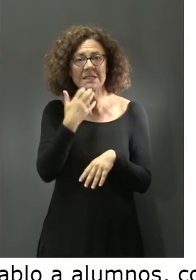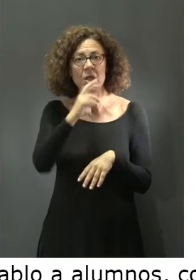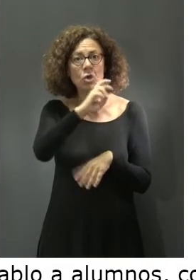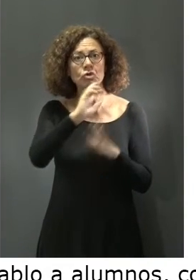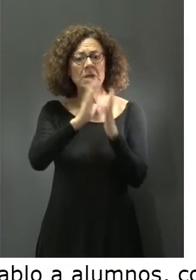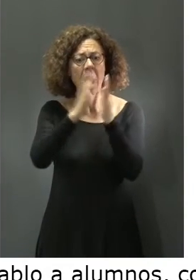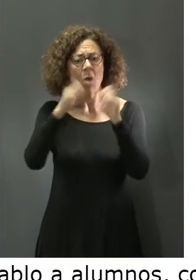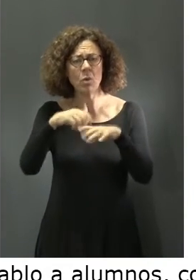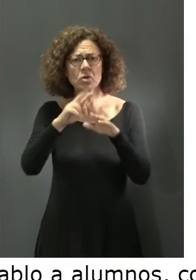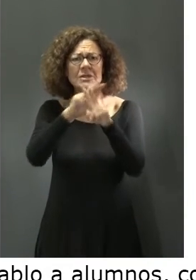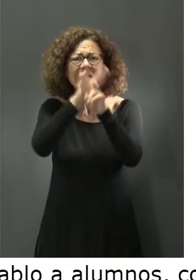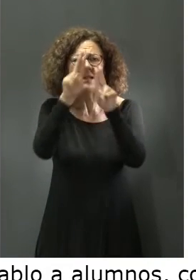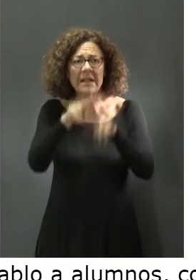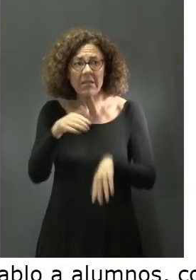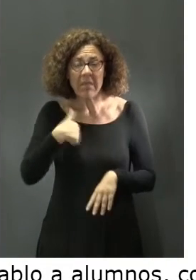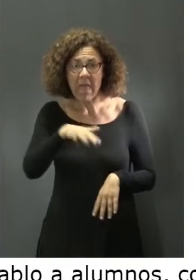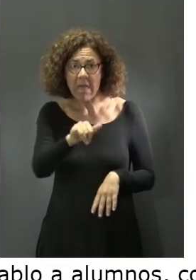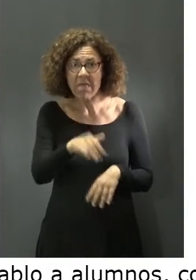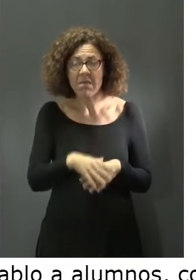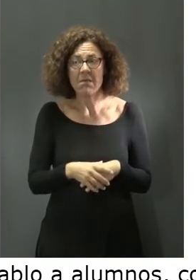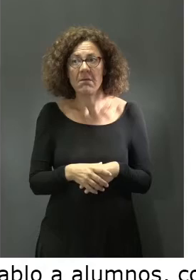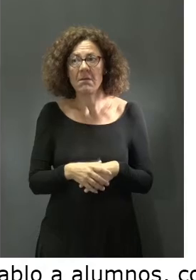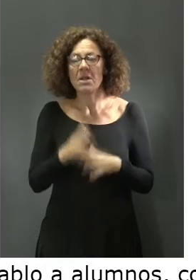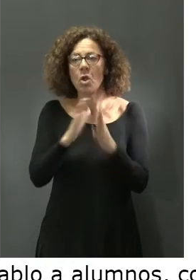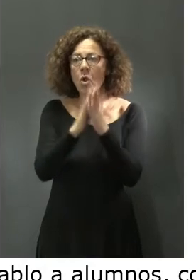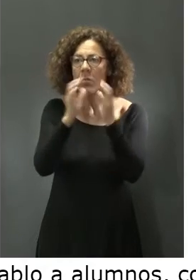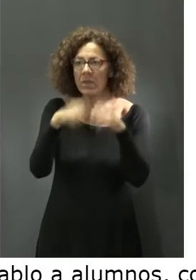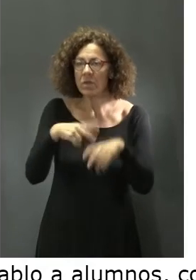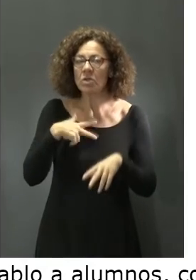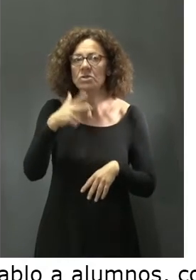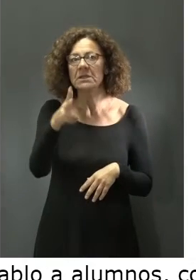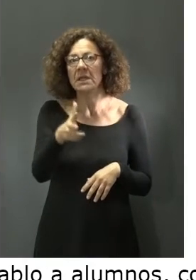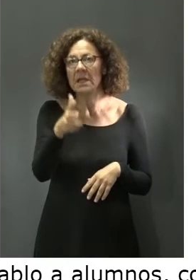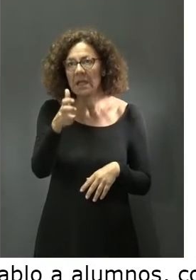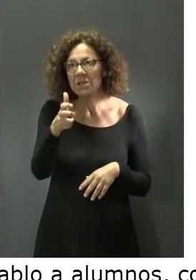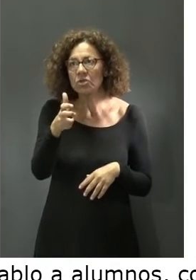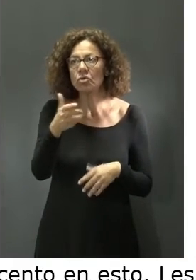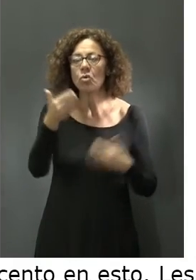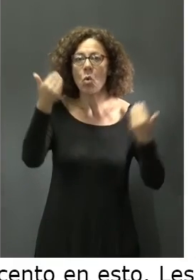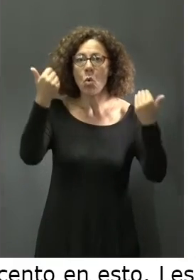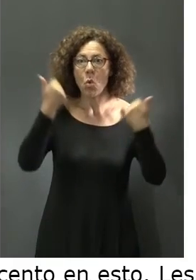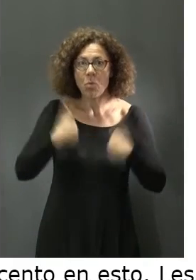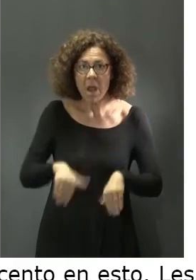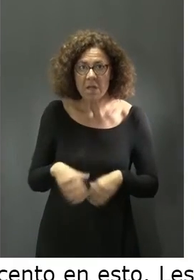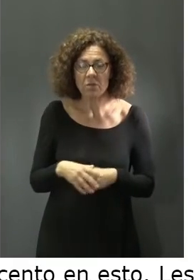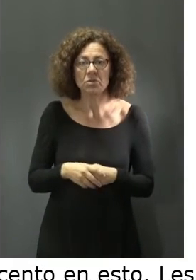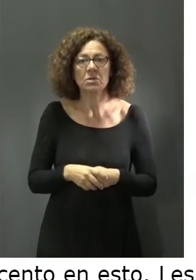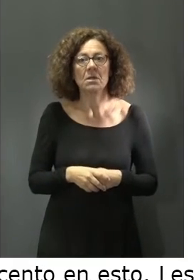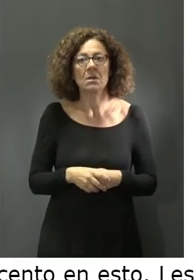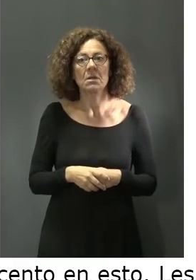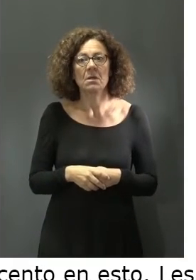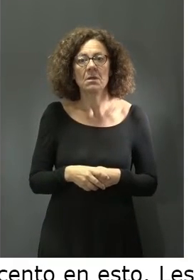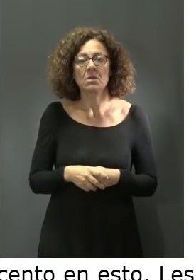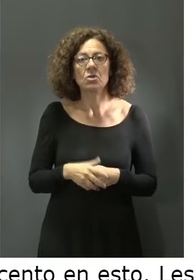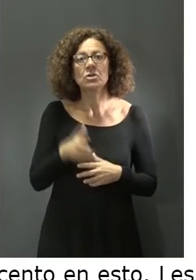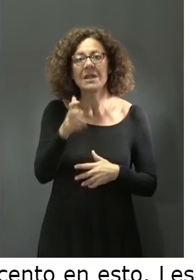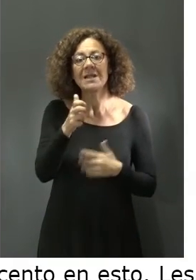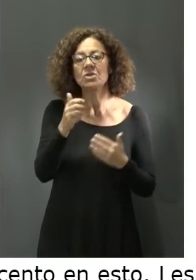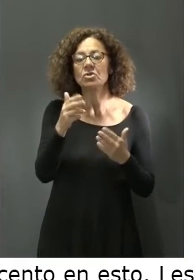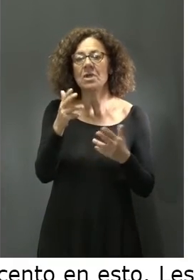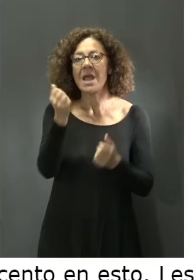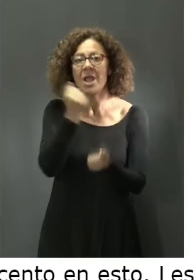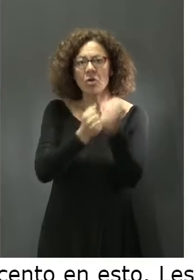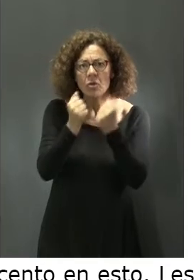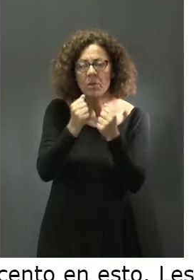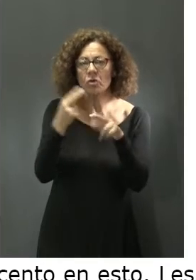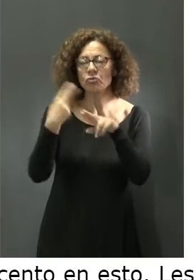tratados internacionales, ¿no? Convención sobre los derechos humanos, sobre los derechos económicos, sociales,